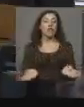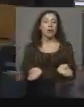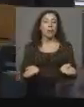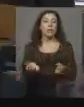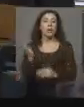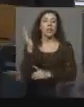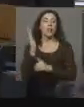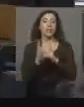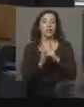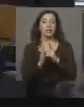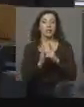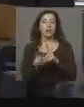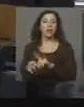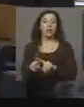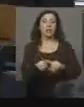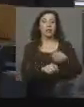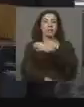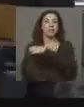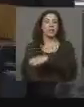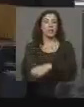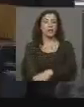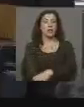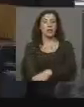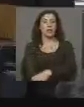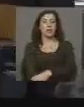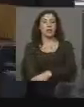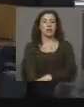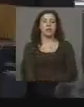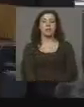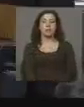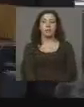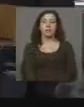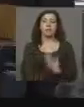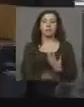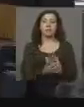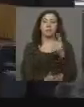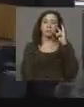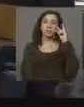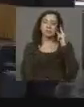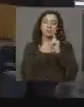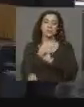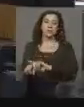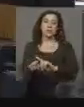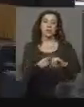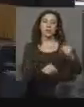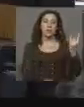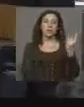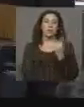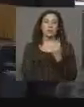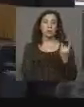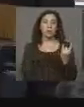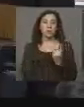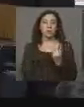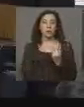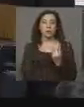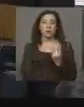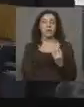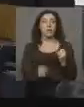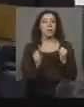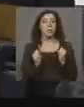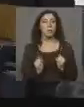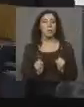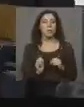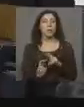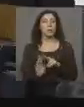y desarrollar en las distintas regiones, que hay iniciativas en las distintas universidades y que podamos entonces